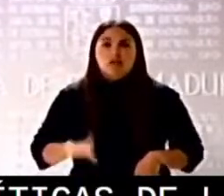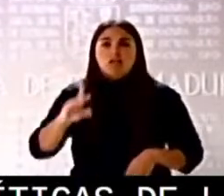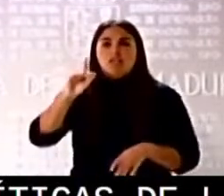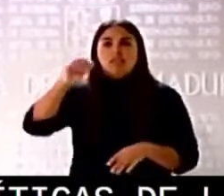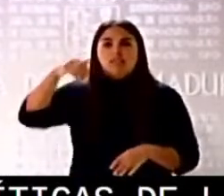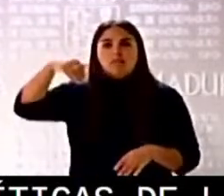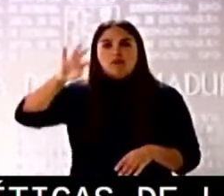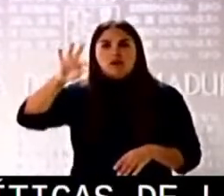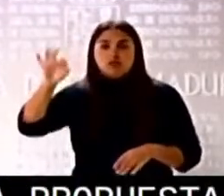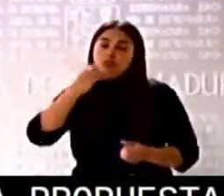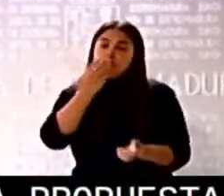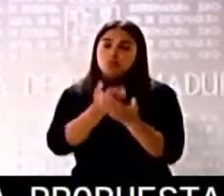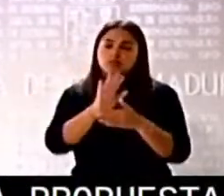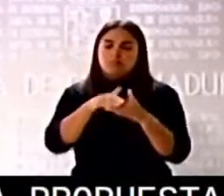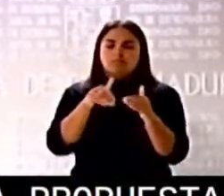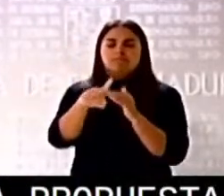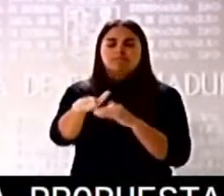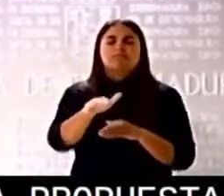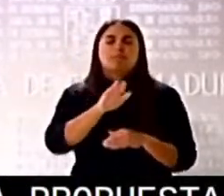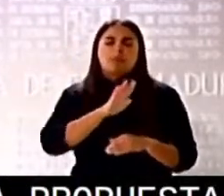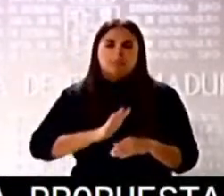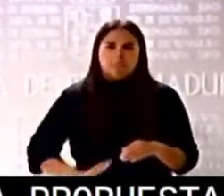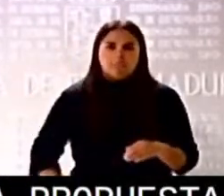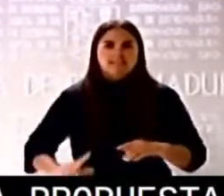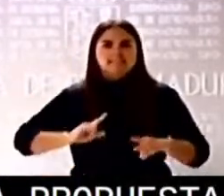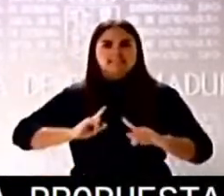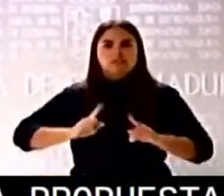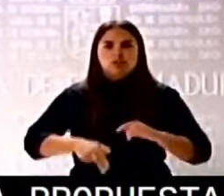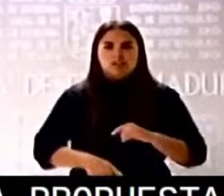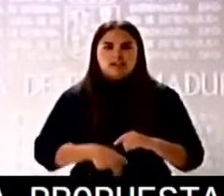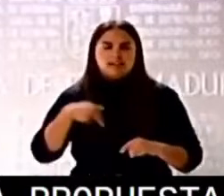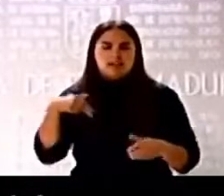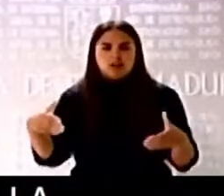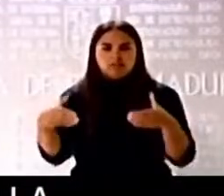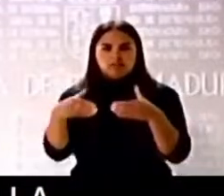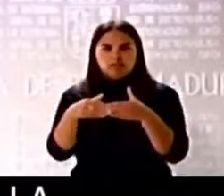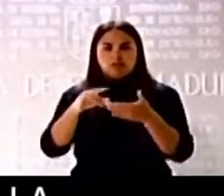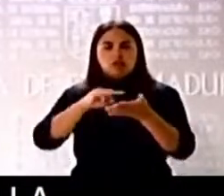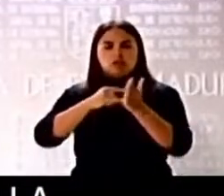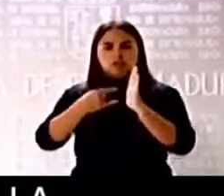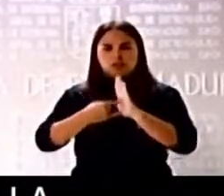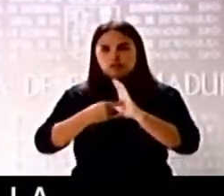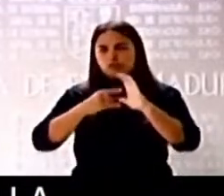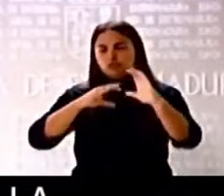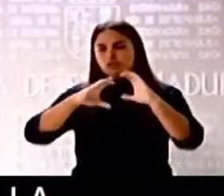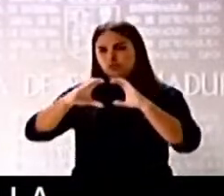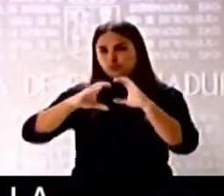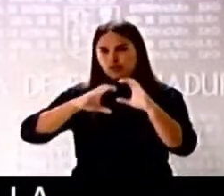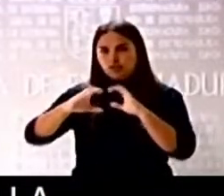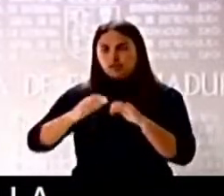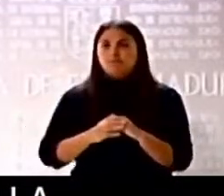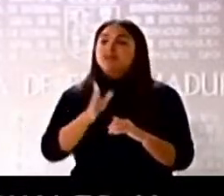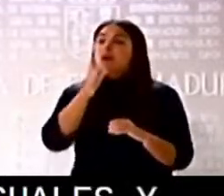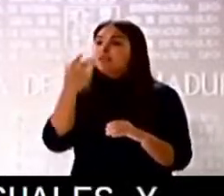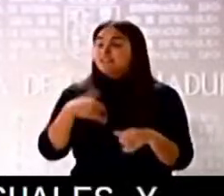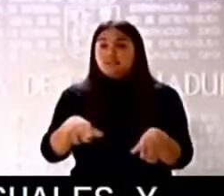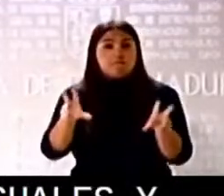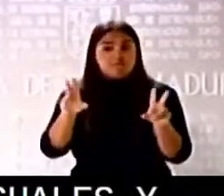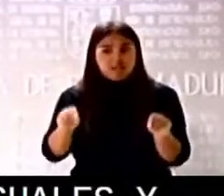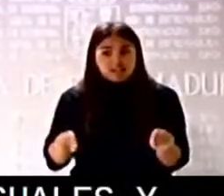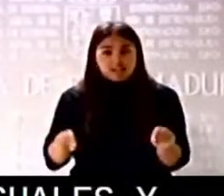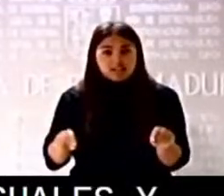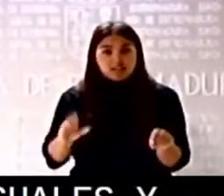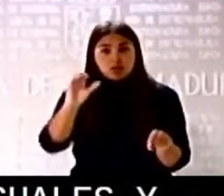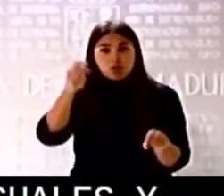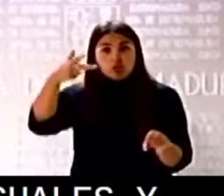sea la propuesta para poder elegirlo director general de la Corporación Extremeña de Medios Audiovisuales. Y ahora ya he terminado, Concha, y